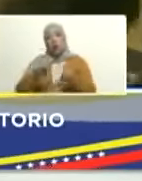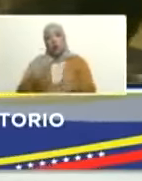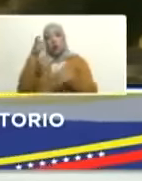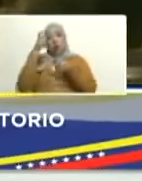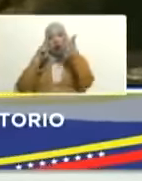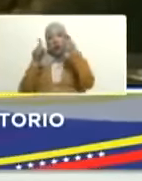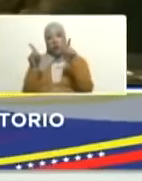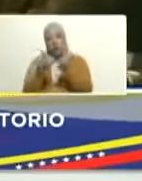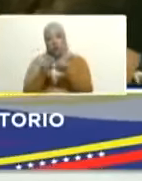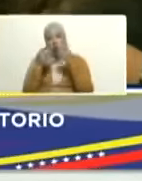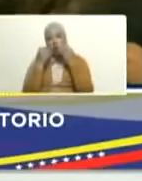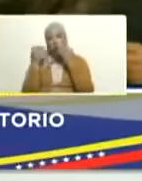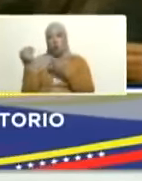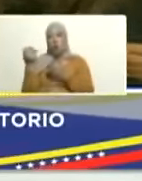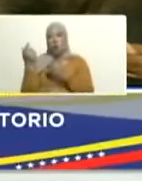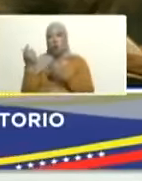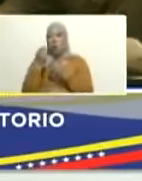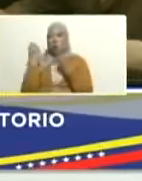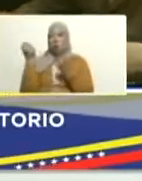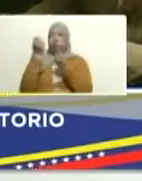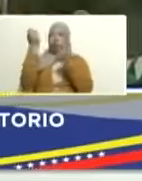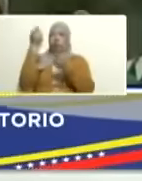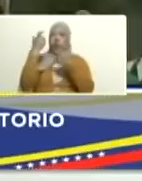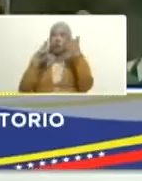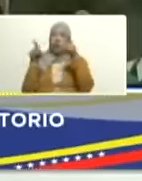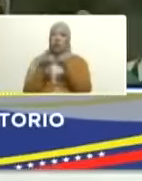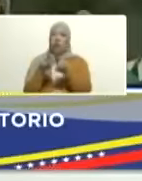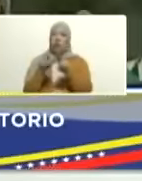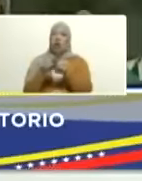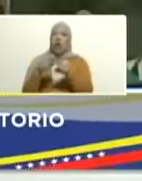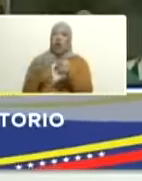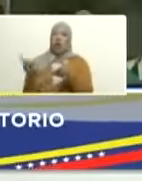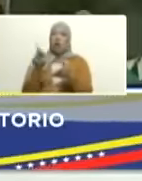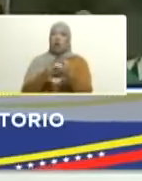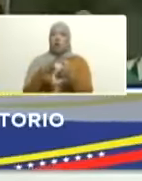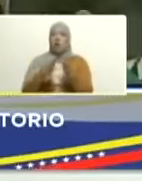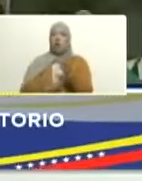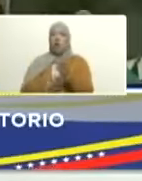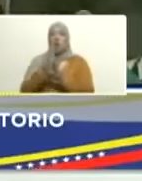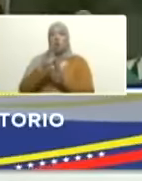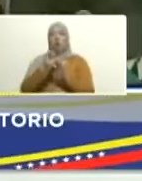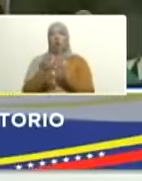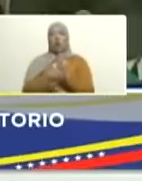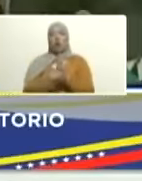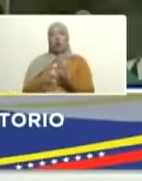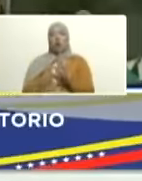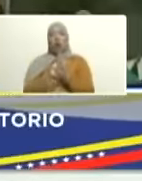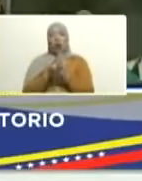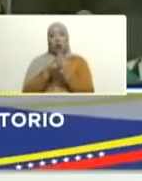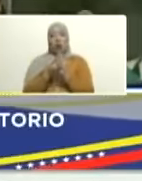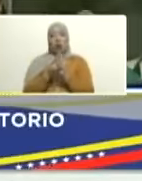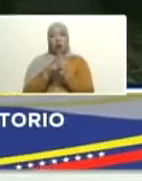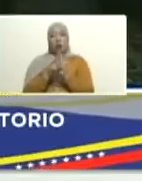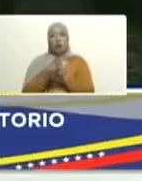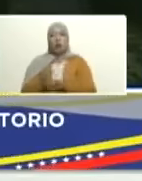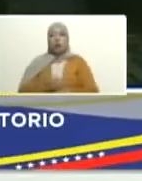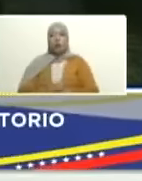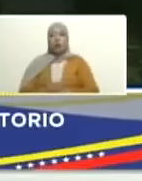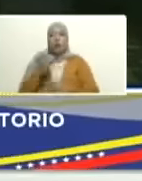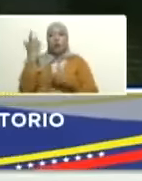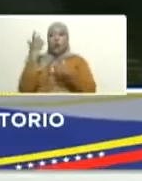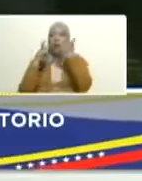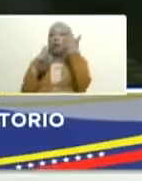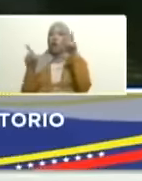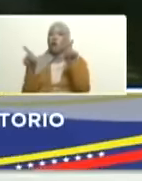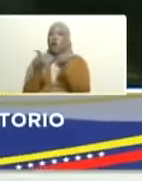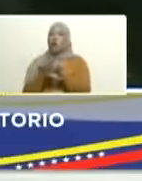Chávez. Un chantaje de que había que hacer un referéndum revocatorio por encima de la Constitución y la ley. Chávez dijo, por encima